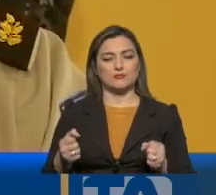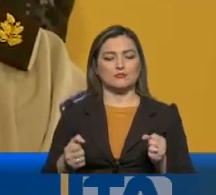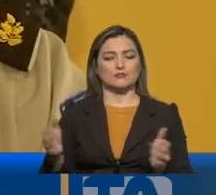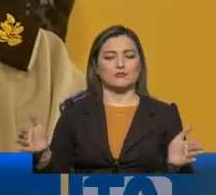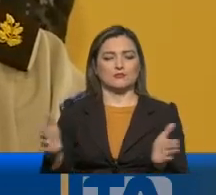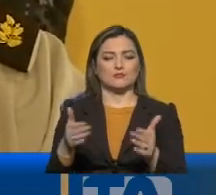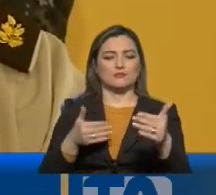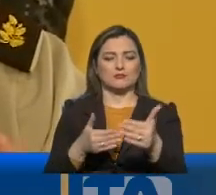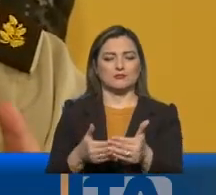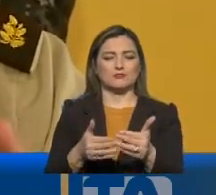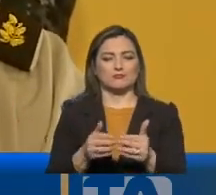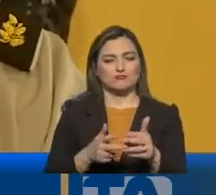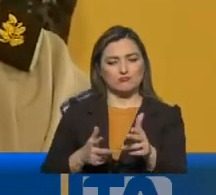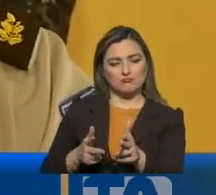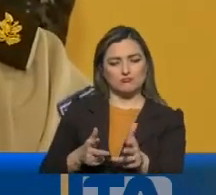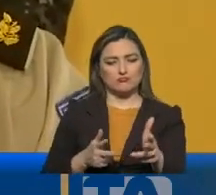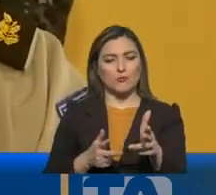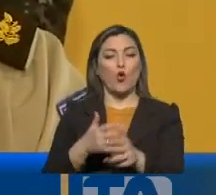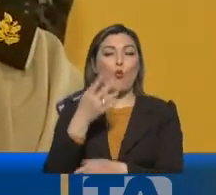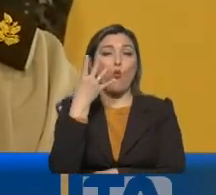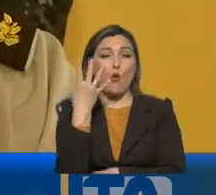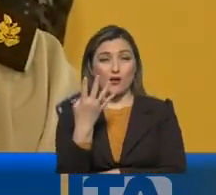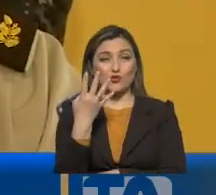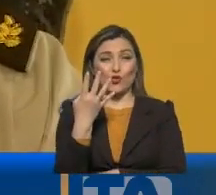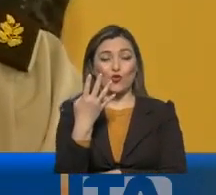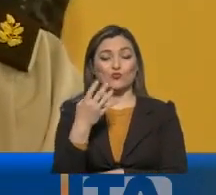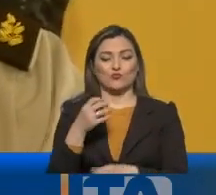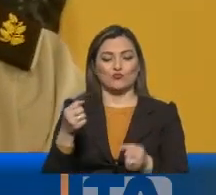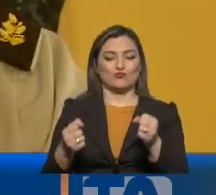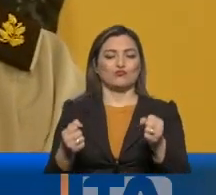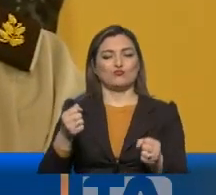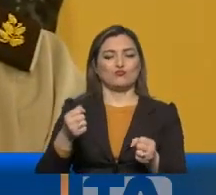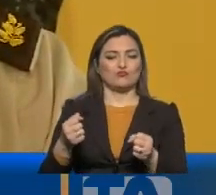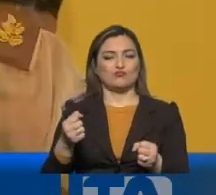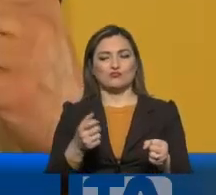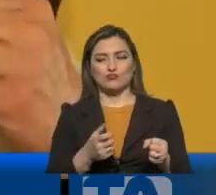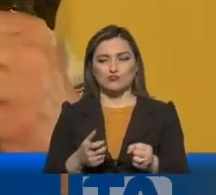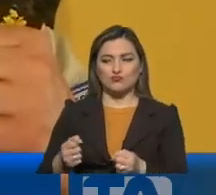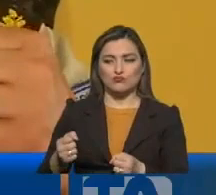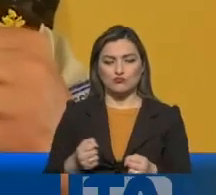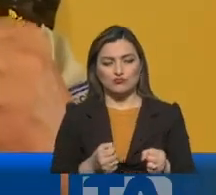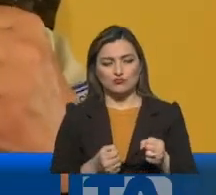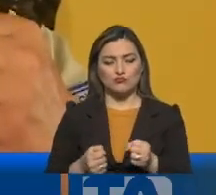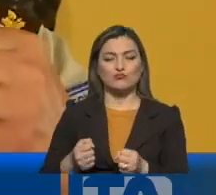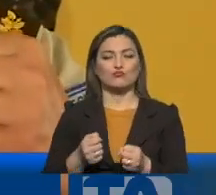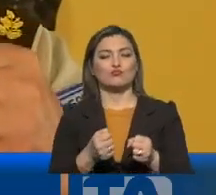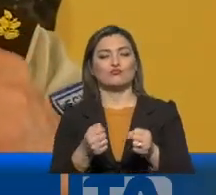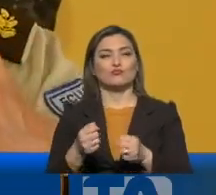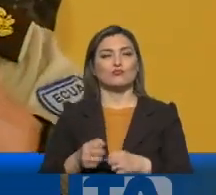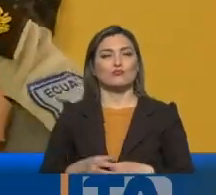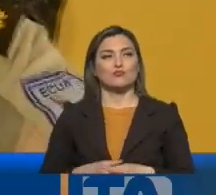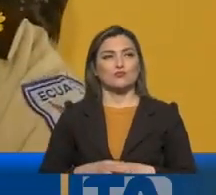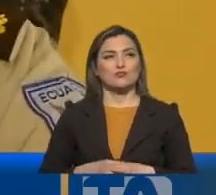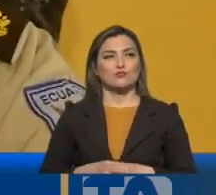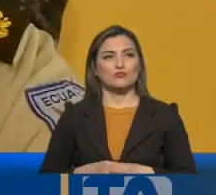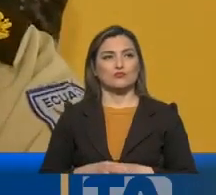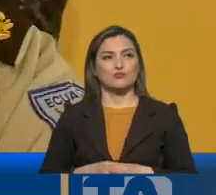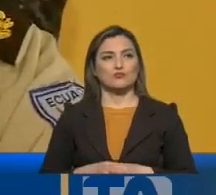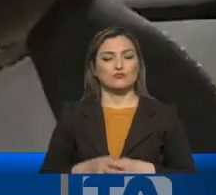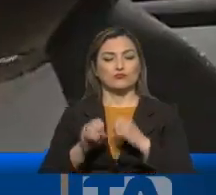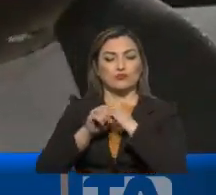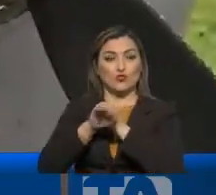acompañando y un cuarto vehículo tipo camioneta que iba a generar la luz necesaria para el